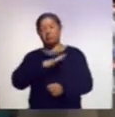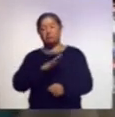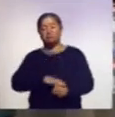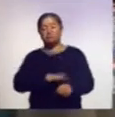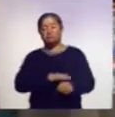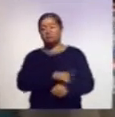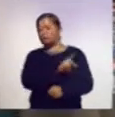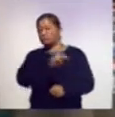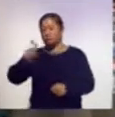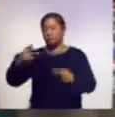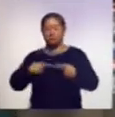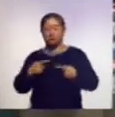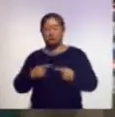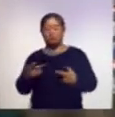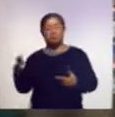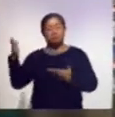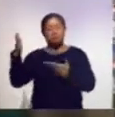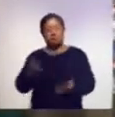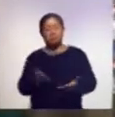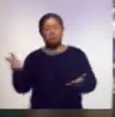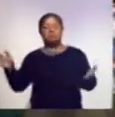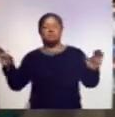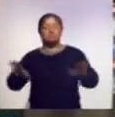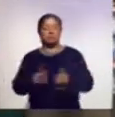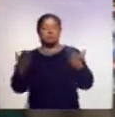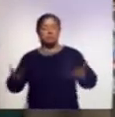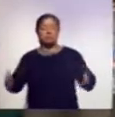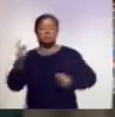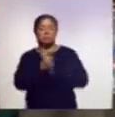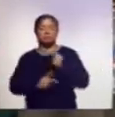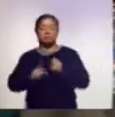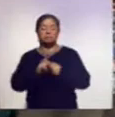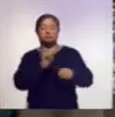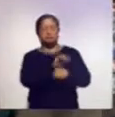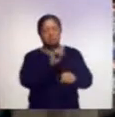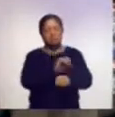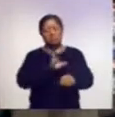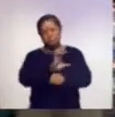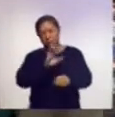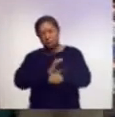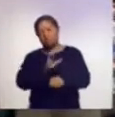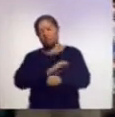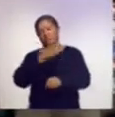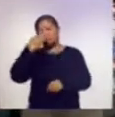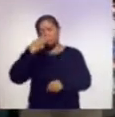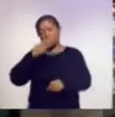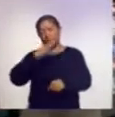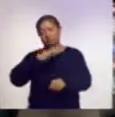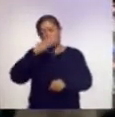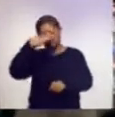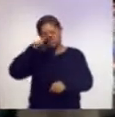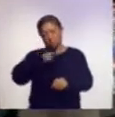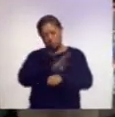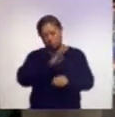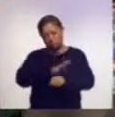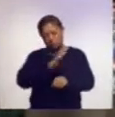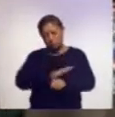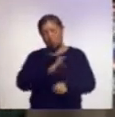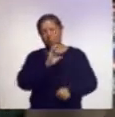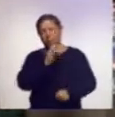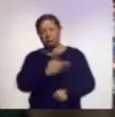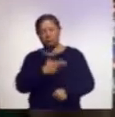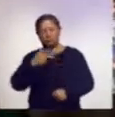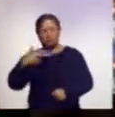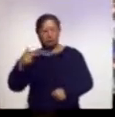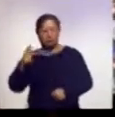asistentes la presencia de ballets folclóricos de países como Argentina, Colombia, Brasil, Hong Kong y de estados como Chiapas,